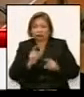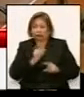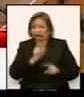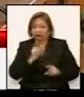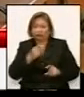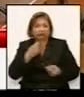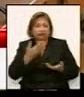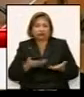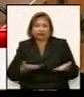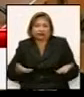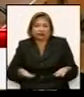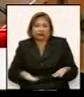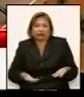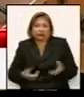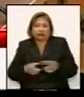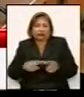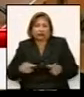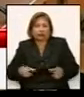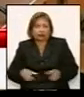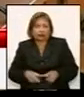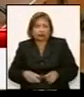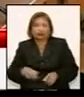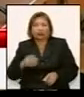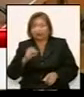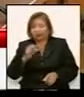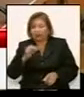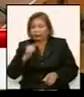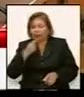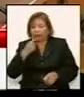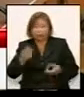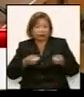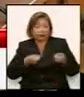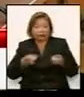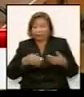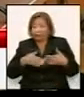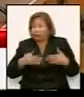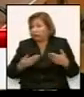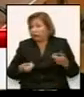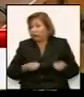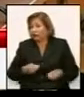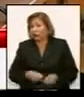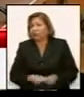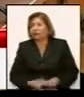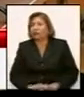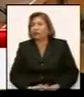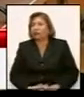está en el espacio digital y así lo podemos controlar de esa manera